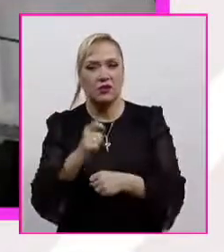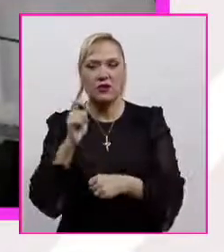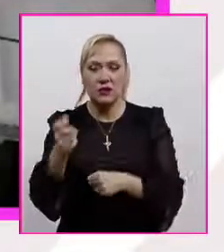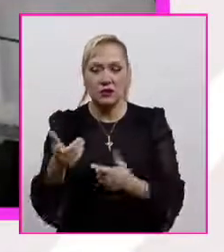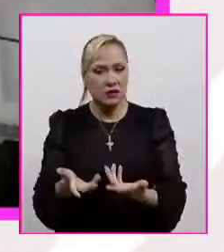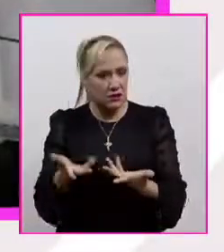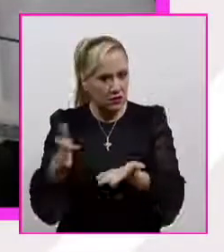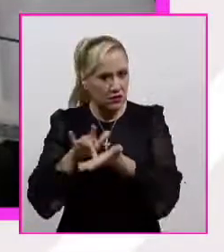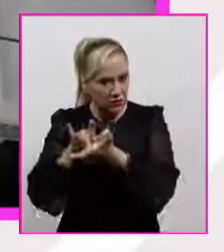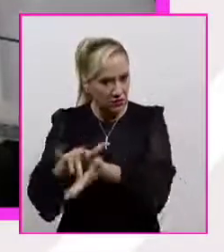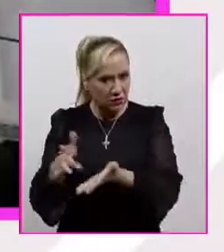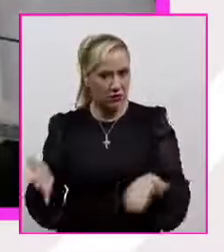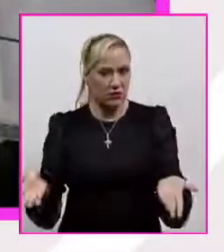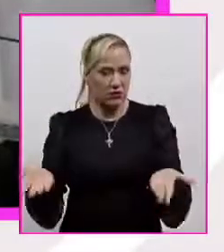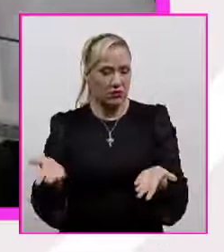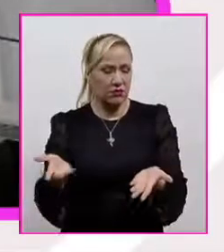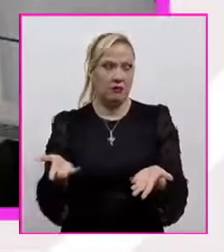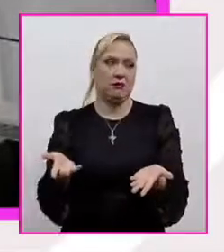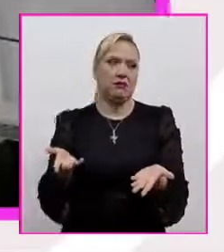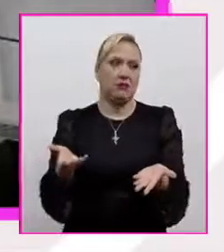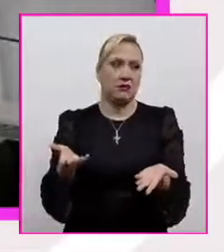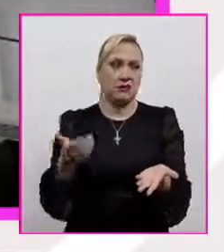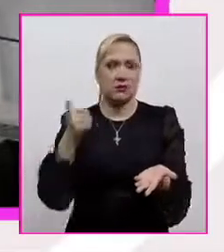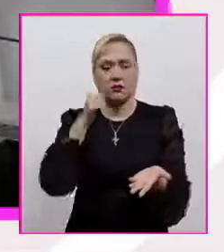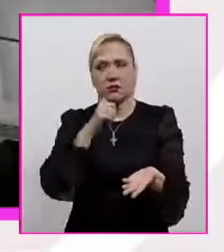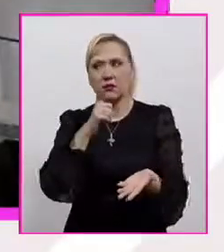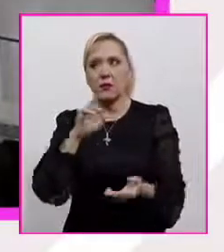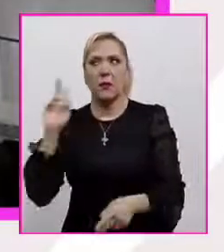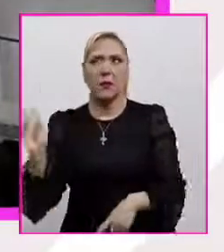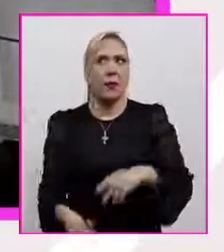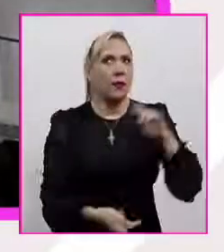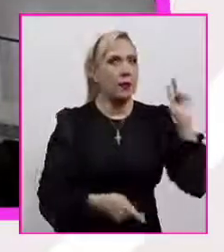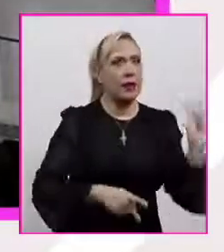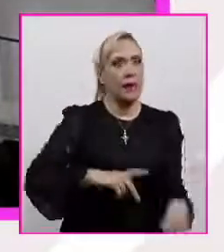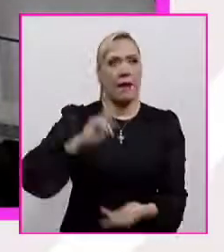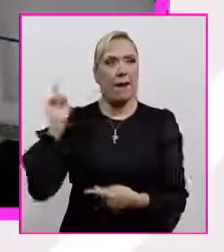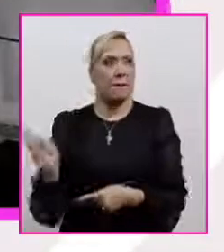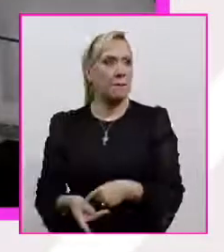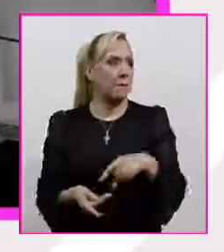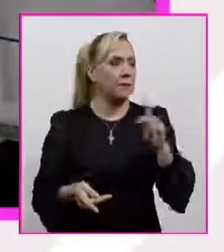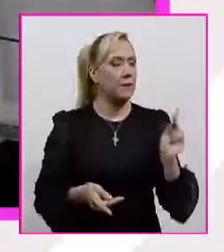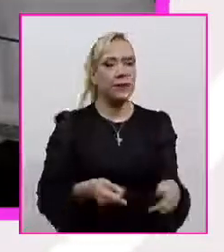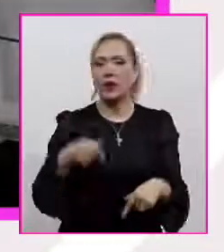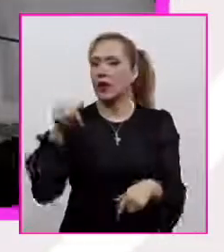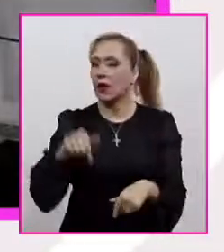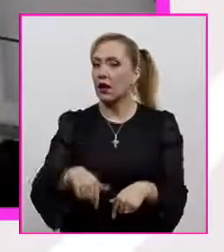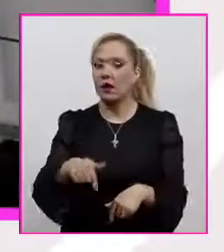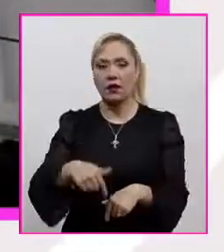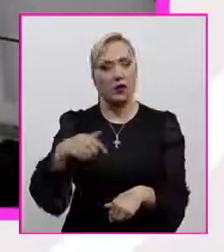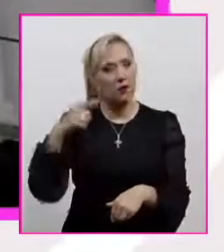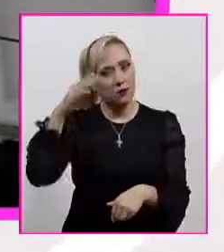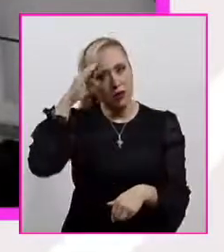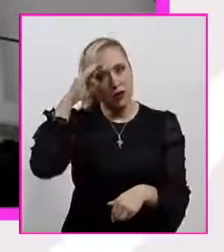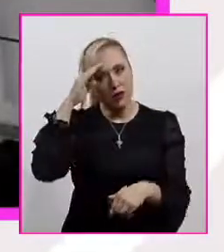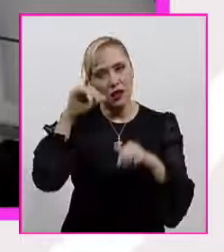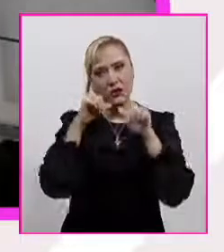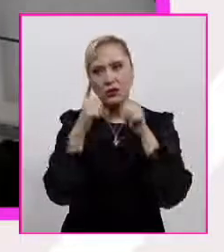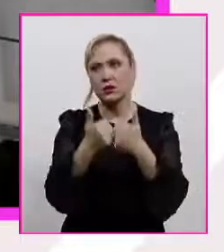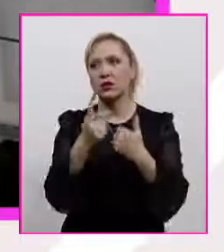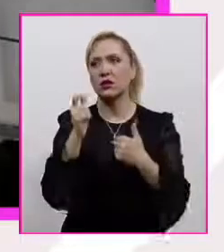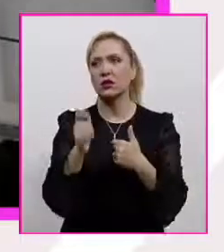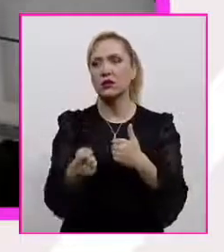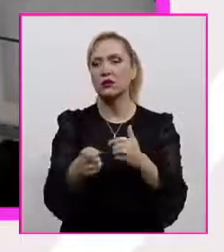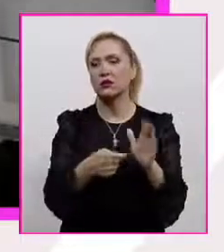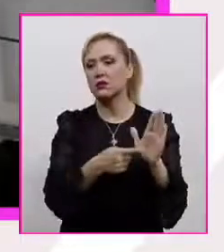obviamente, buscamos desde Asmovilidad, desde la organización, ver al racismo no solamente